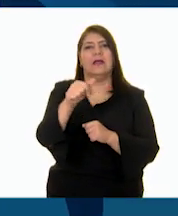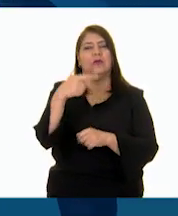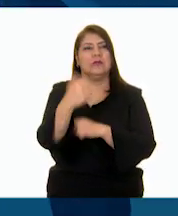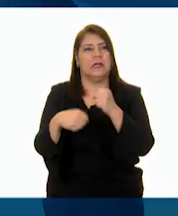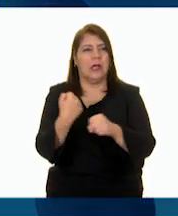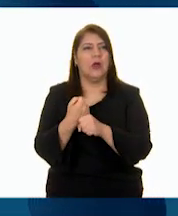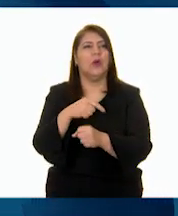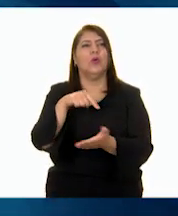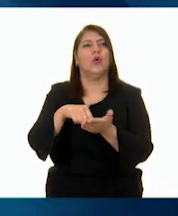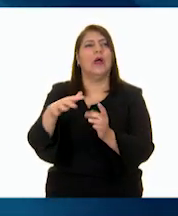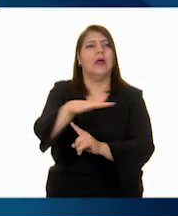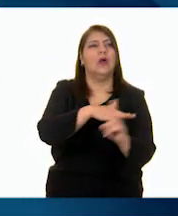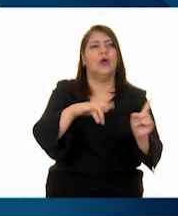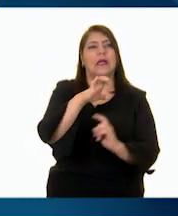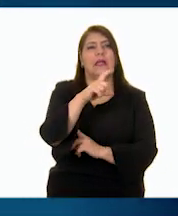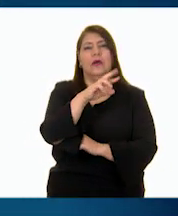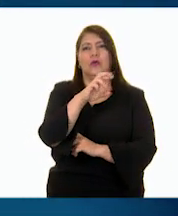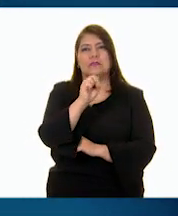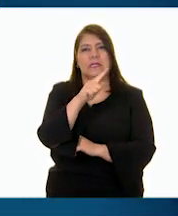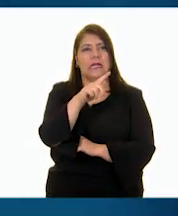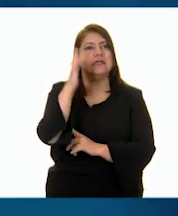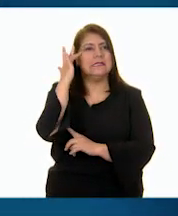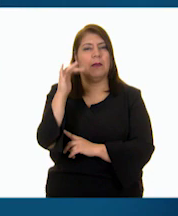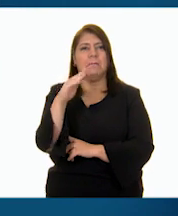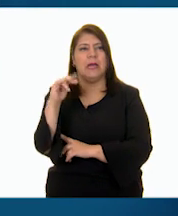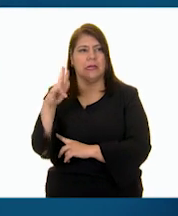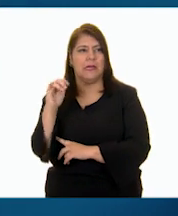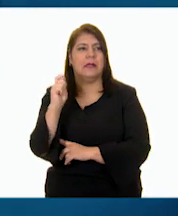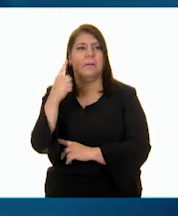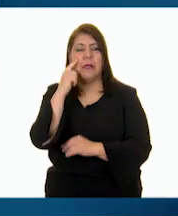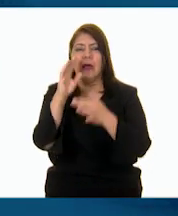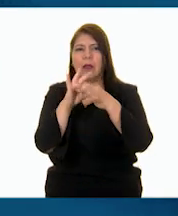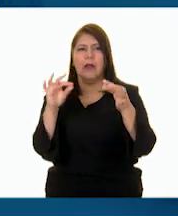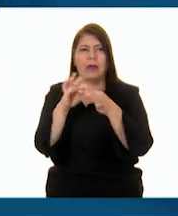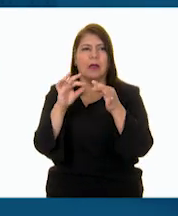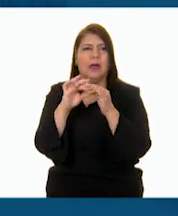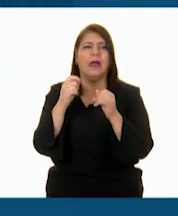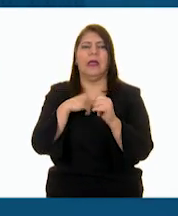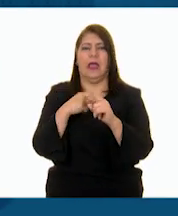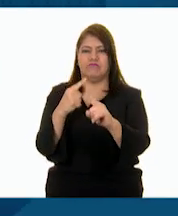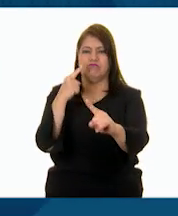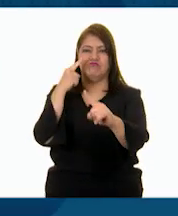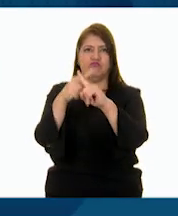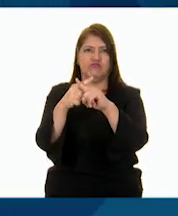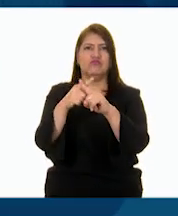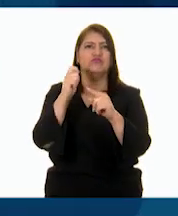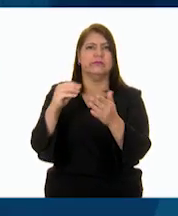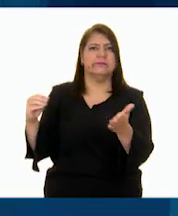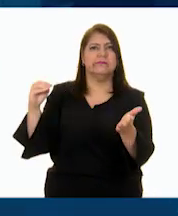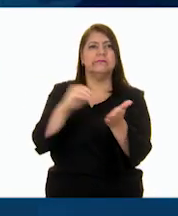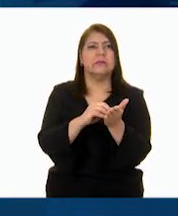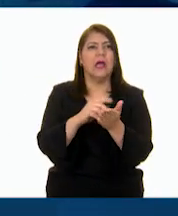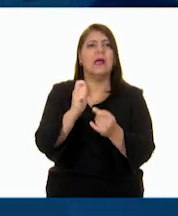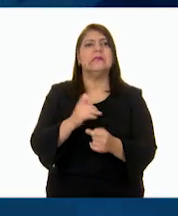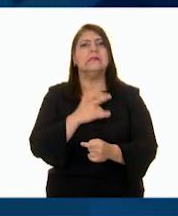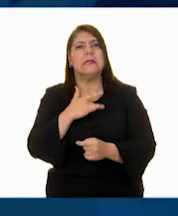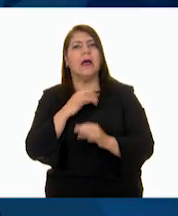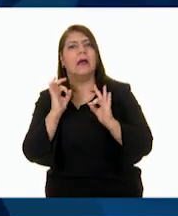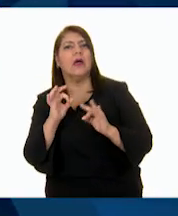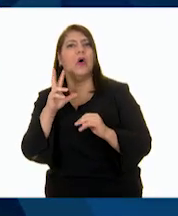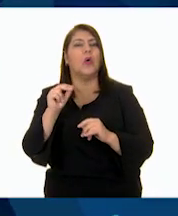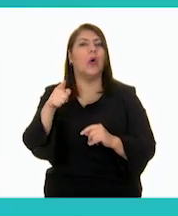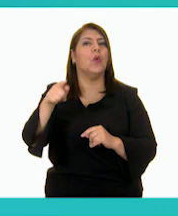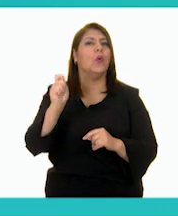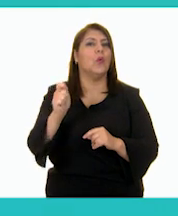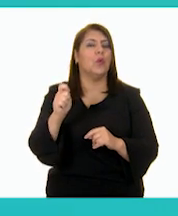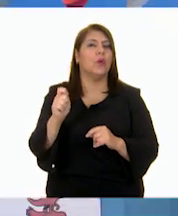María. Instrucciones. Escribe una X en la opción que refleje mejor tu sentir sobre cada pregunta.